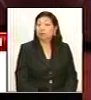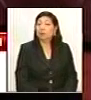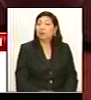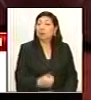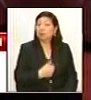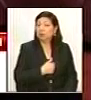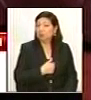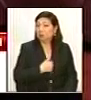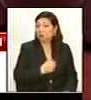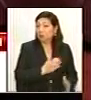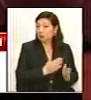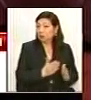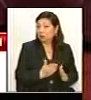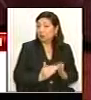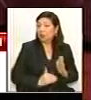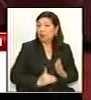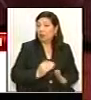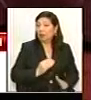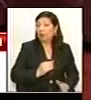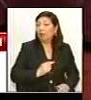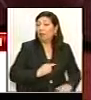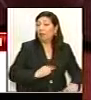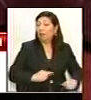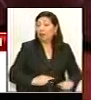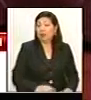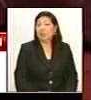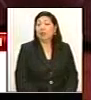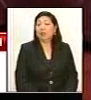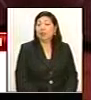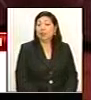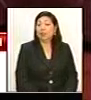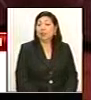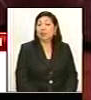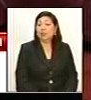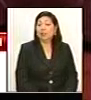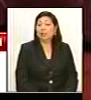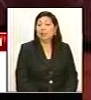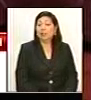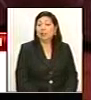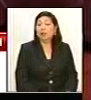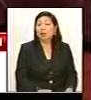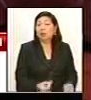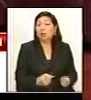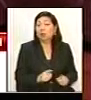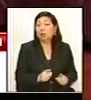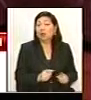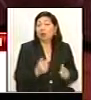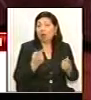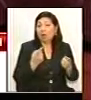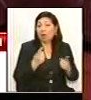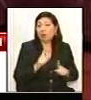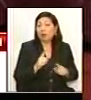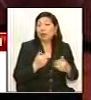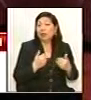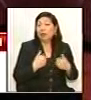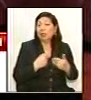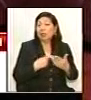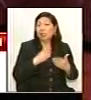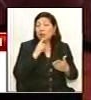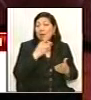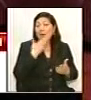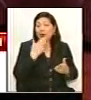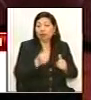mismos organismos de la alta dirección consideraron y de común acuerdo que debía ser